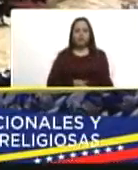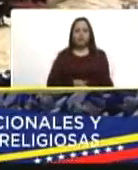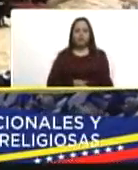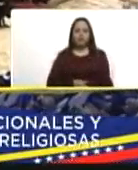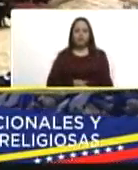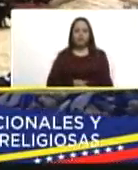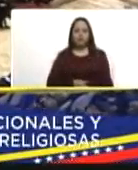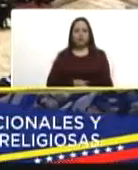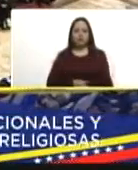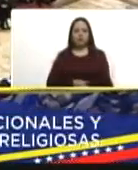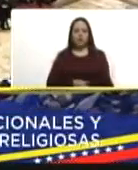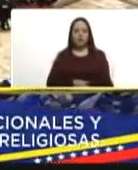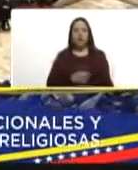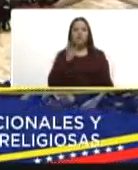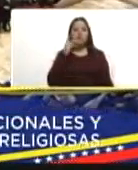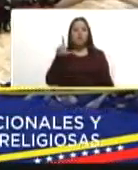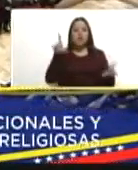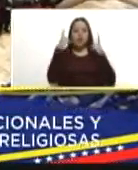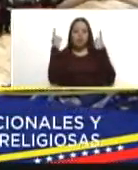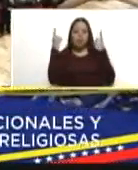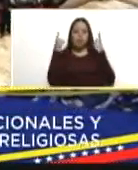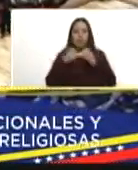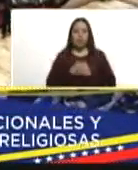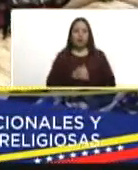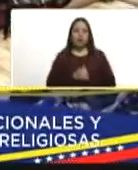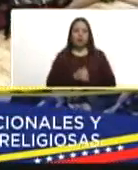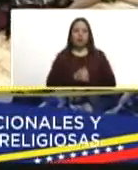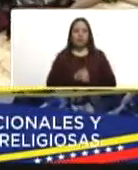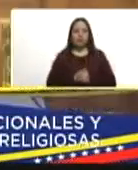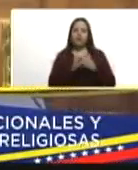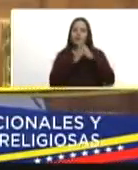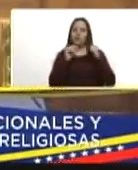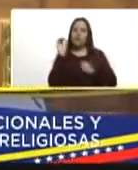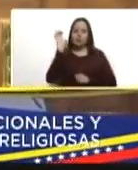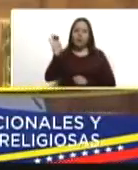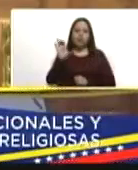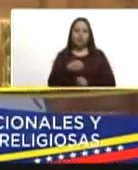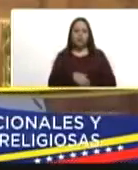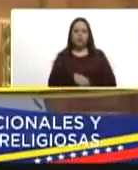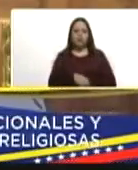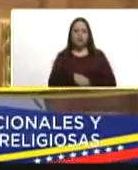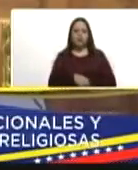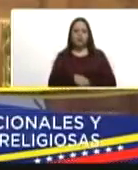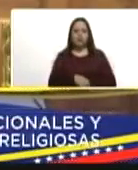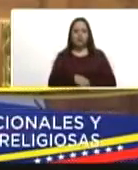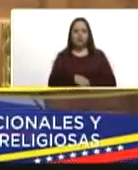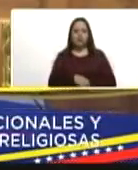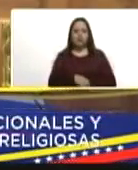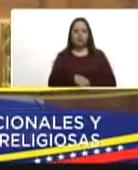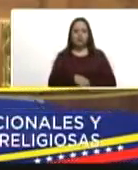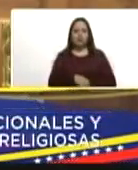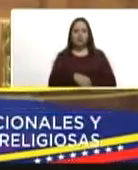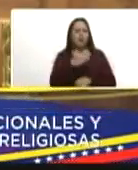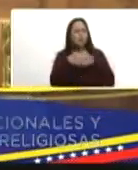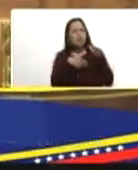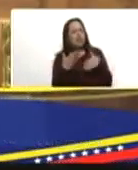guaira Ah bueno todo el país correcto playa